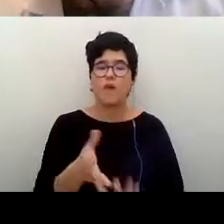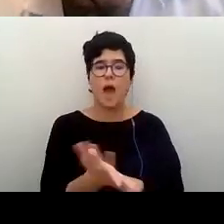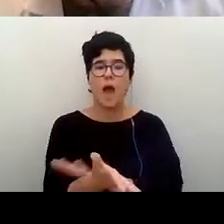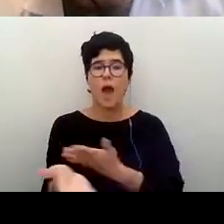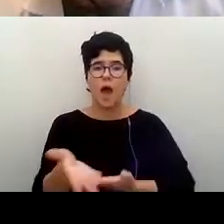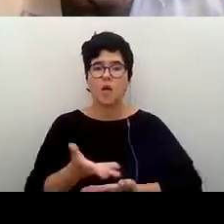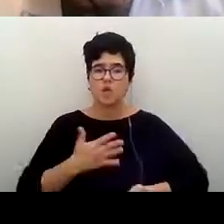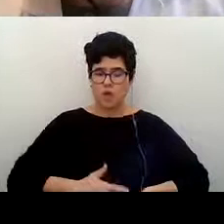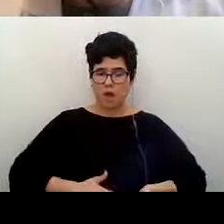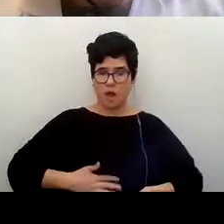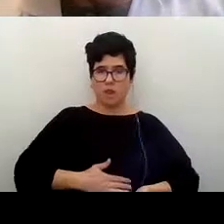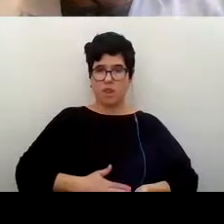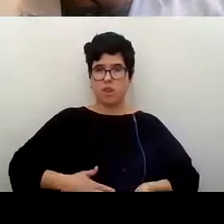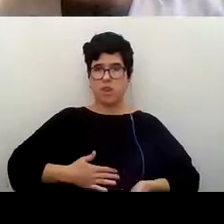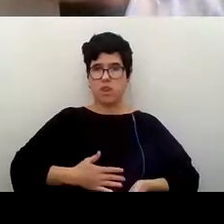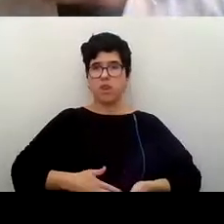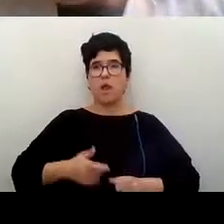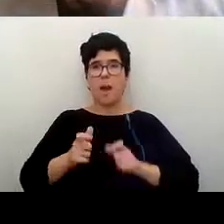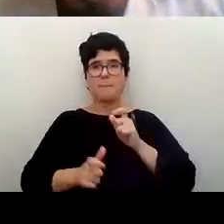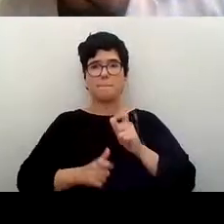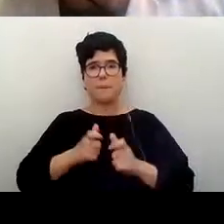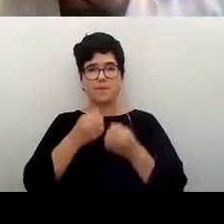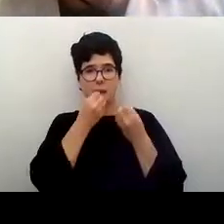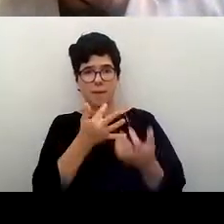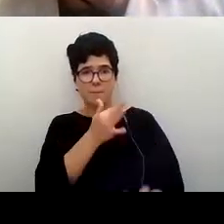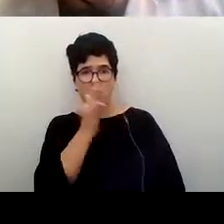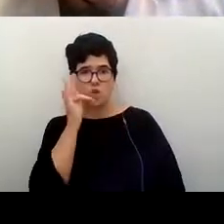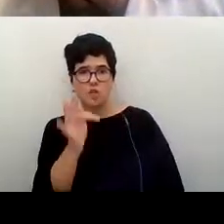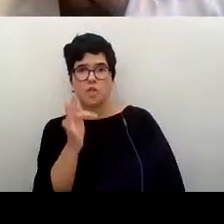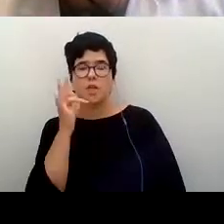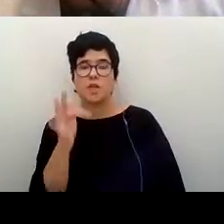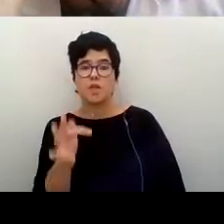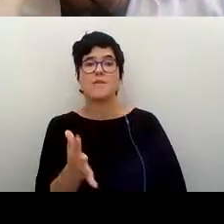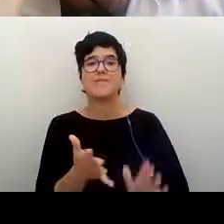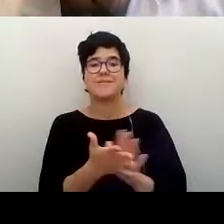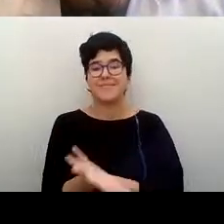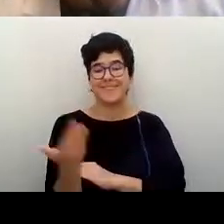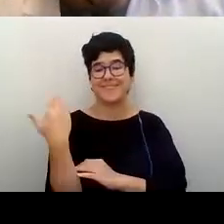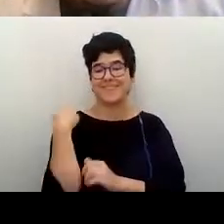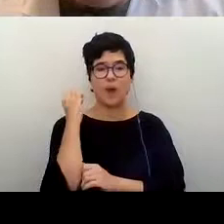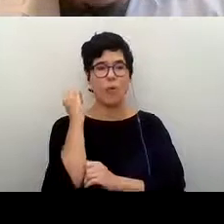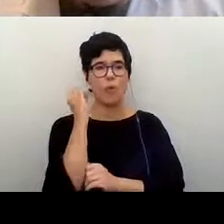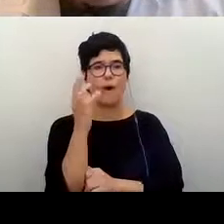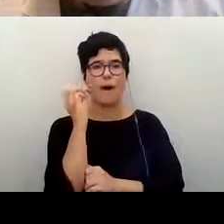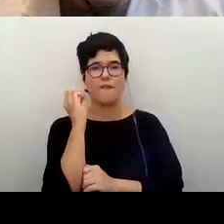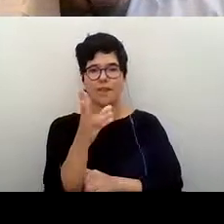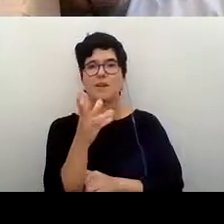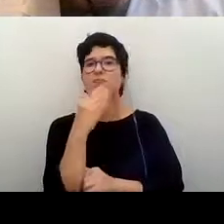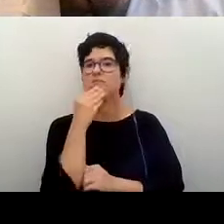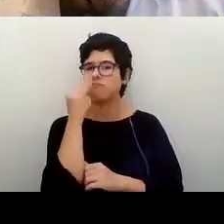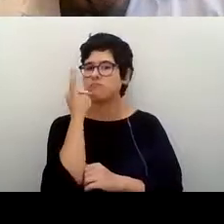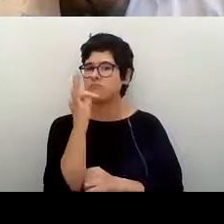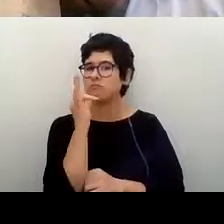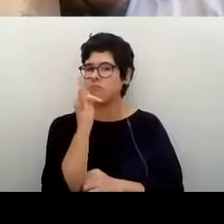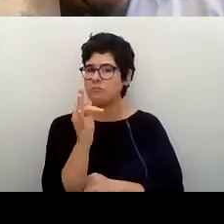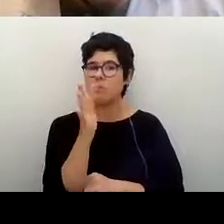tanto, no solo todos los beneficios que veíamos en el webinar anterior, sino que ahora aquí tenemos que